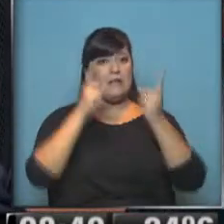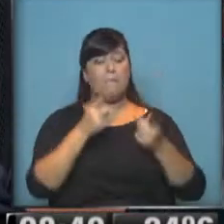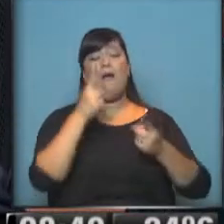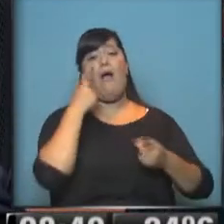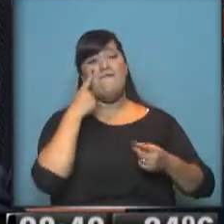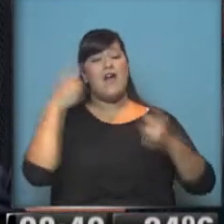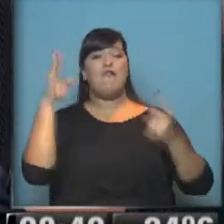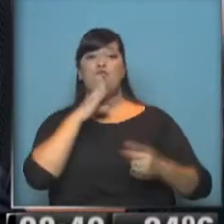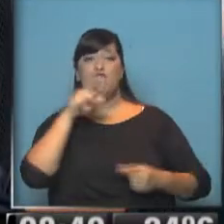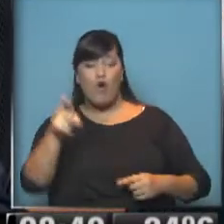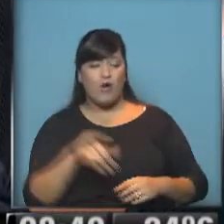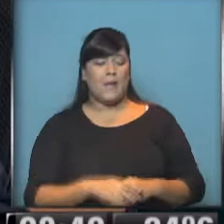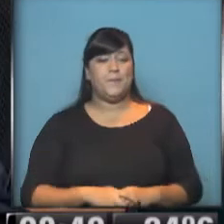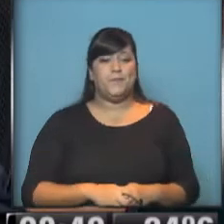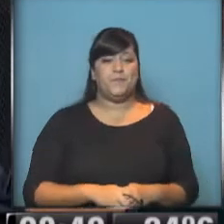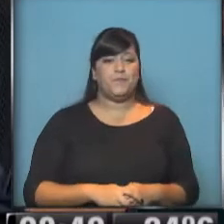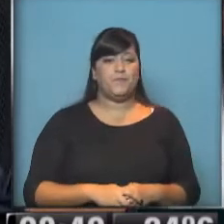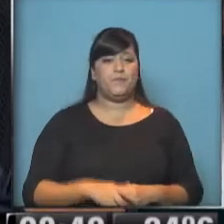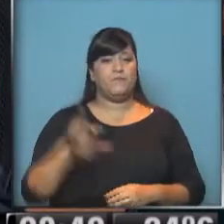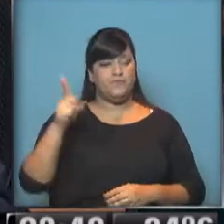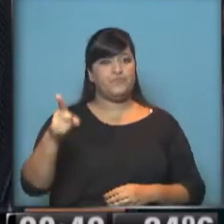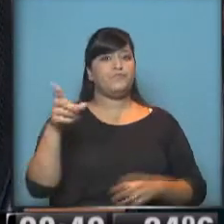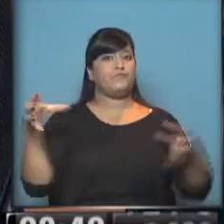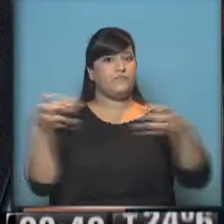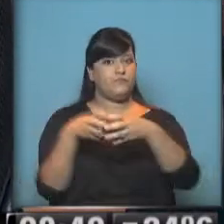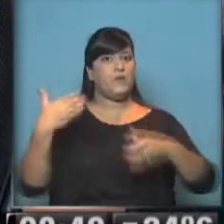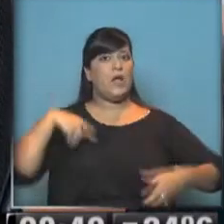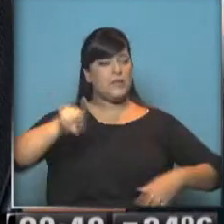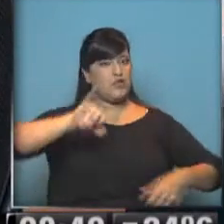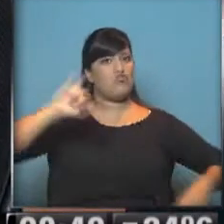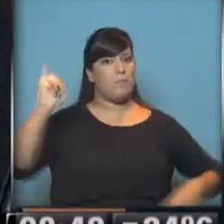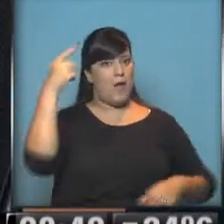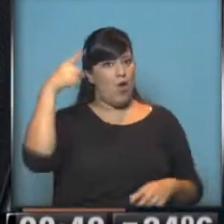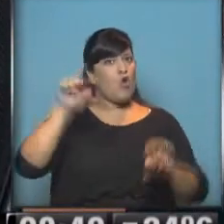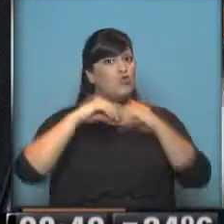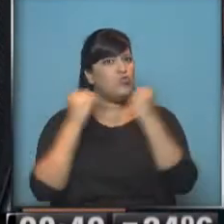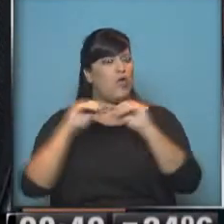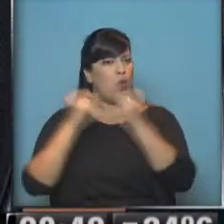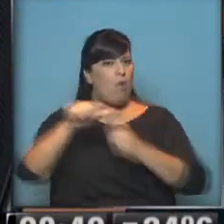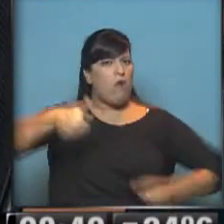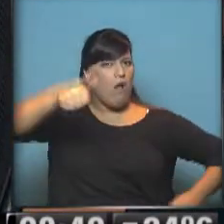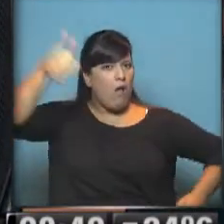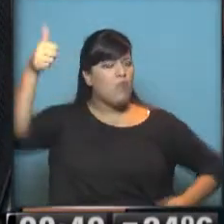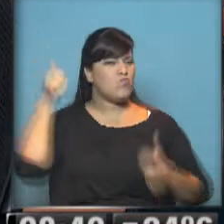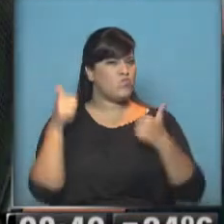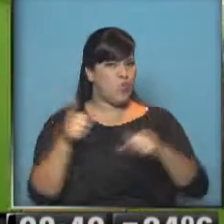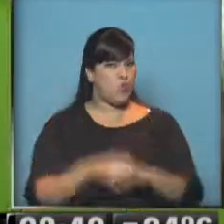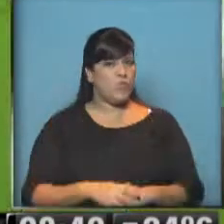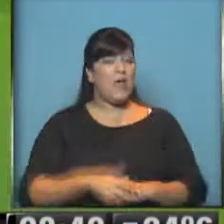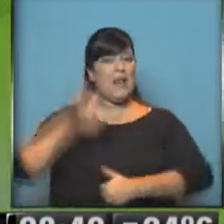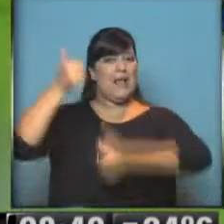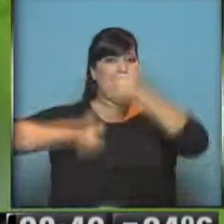Boca Juniors, que de hecho es uno de los equipos argentinos que mejor resultado ha conseguido en el máximo torneo a